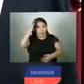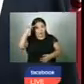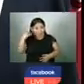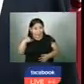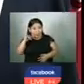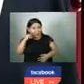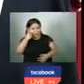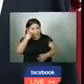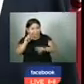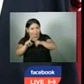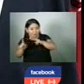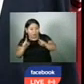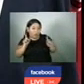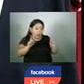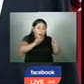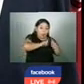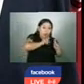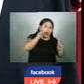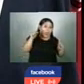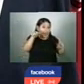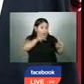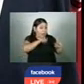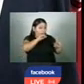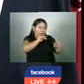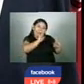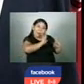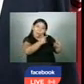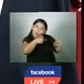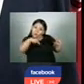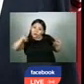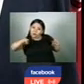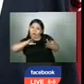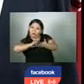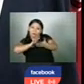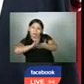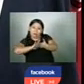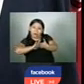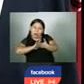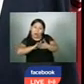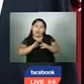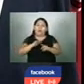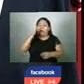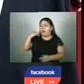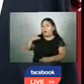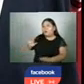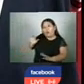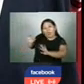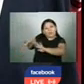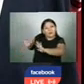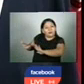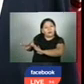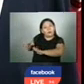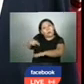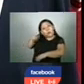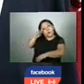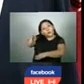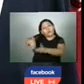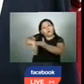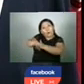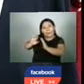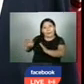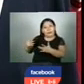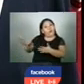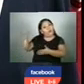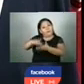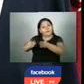compañera del equipo. Le dijo que iba a ir a la tienda. Pues la amiga le dijo que se quedara ahí, verdad, viendo el partido, porque ella iba a